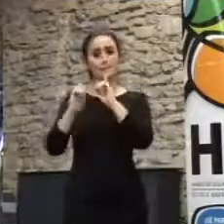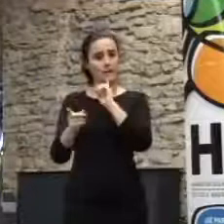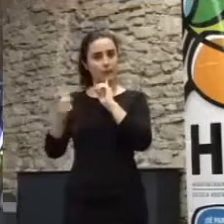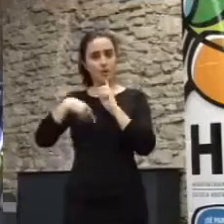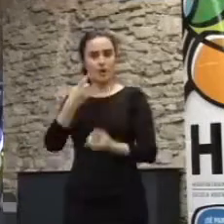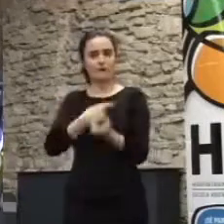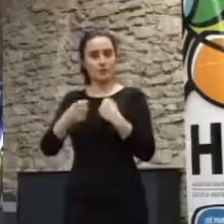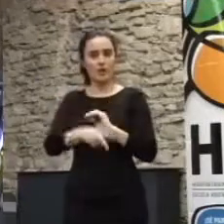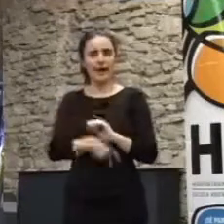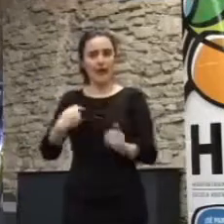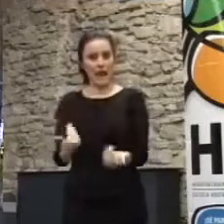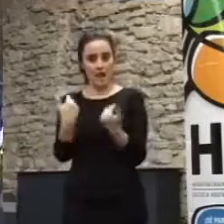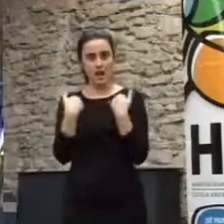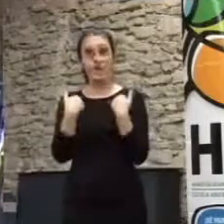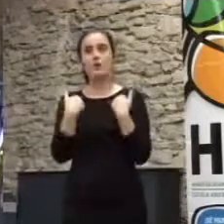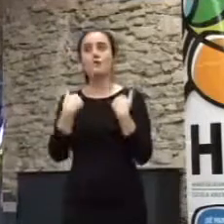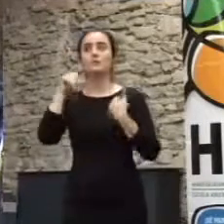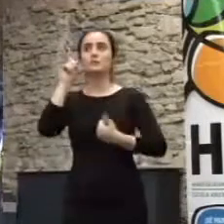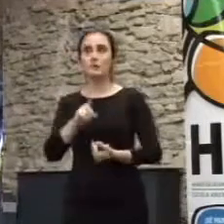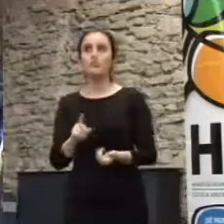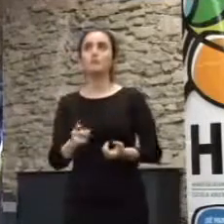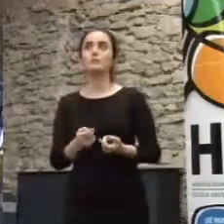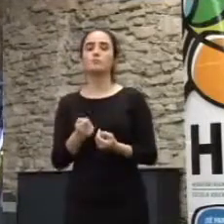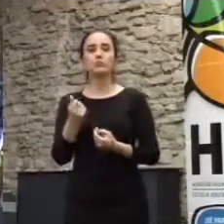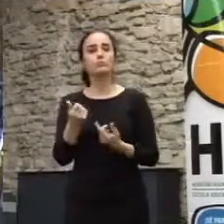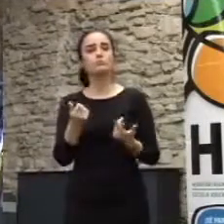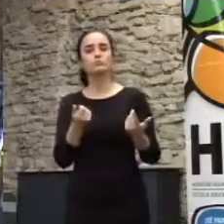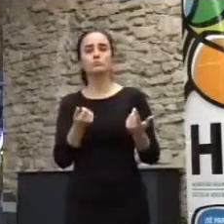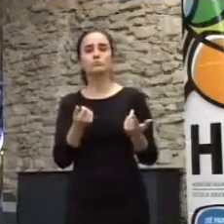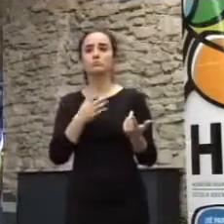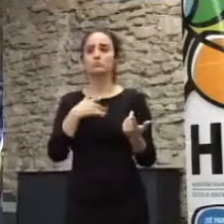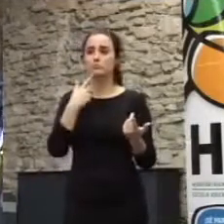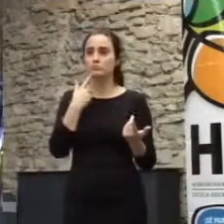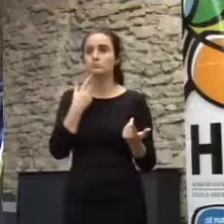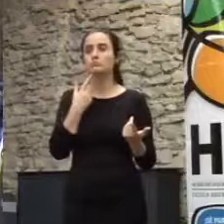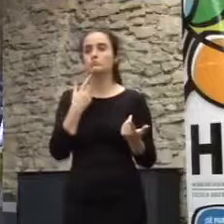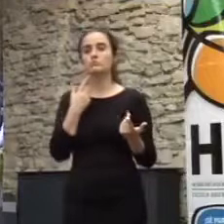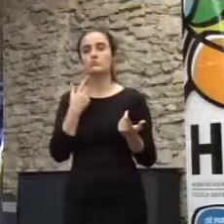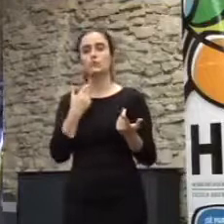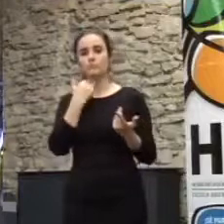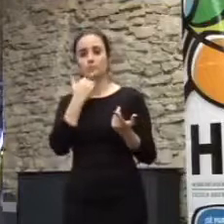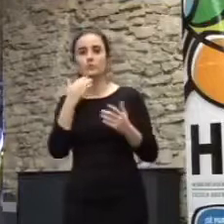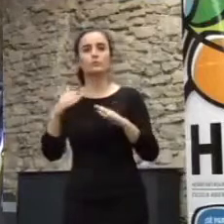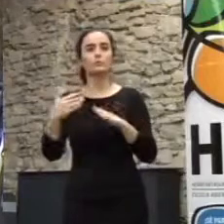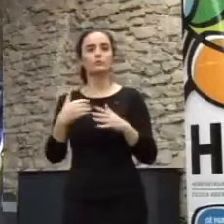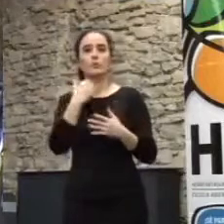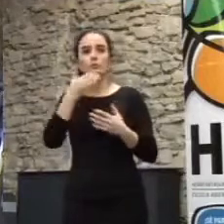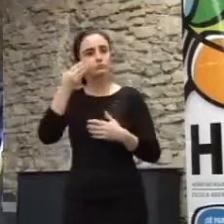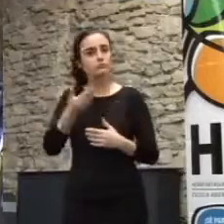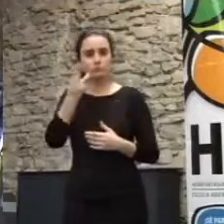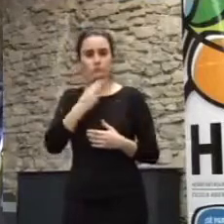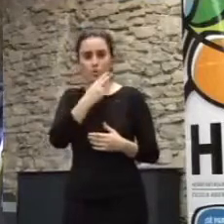general y también luego poniendo en marcha un poco en Álava la web, que también es un soporte al que, bueno, pues estamos